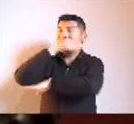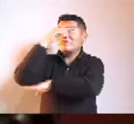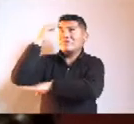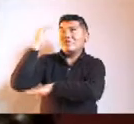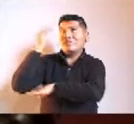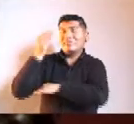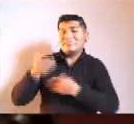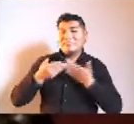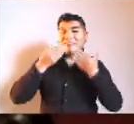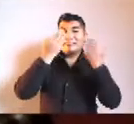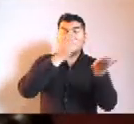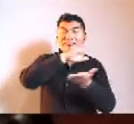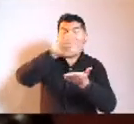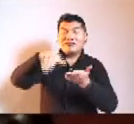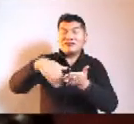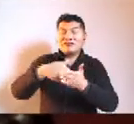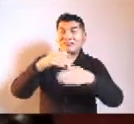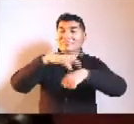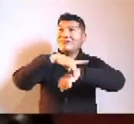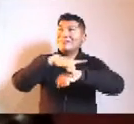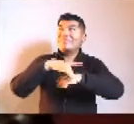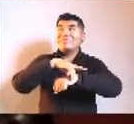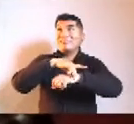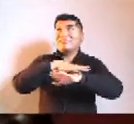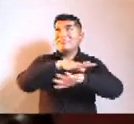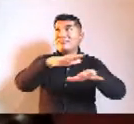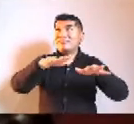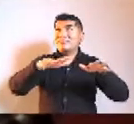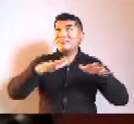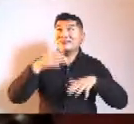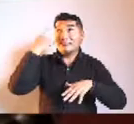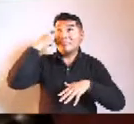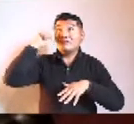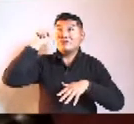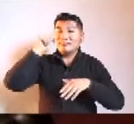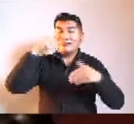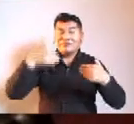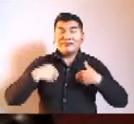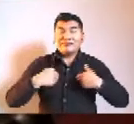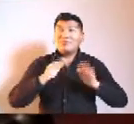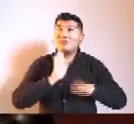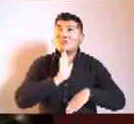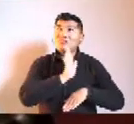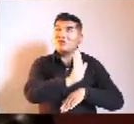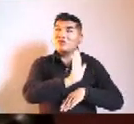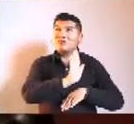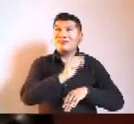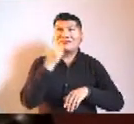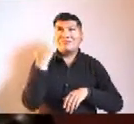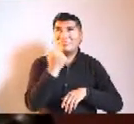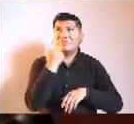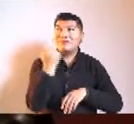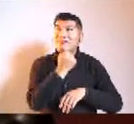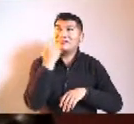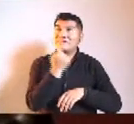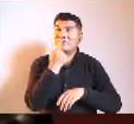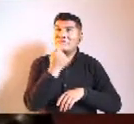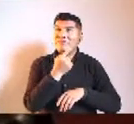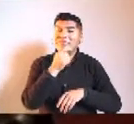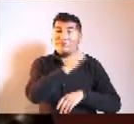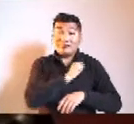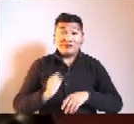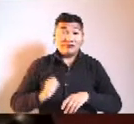daré toda esta tierra de la que hablé, para que la tengan siempre como herencia. Y el